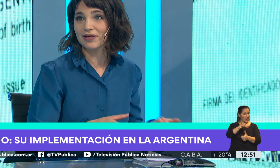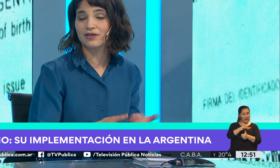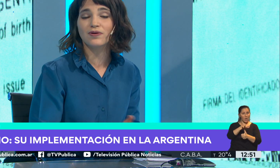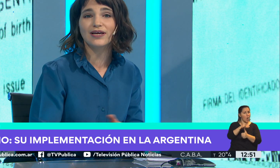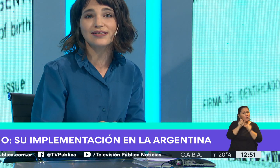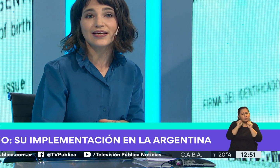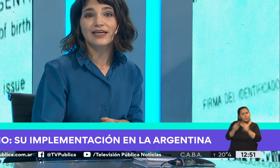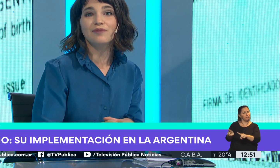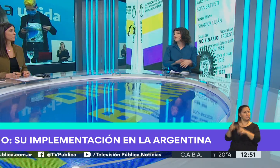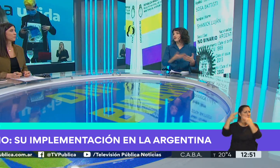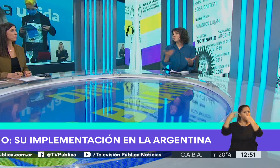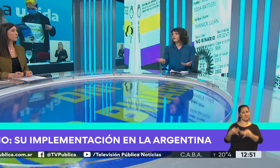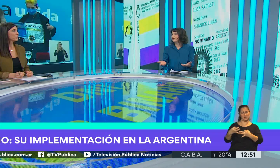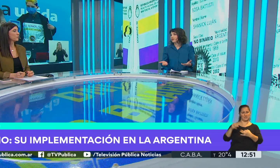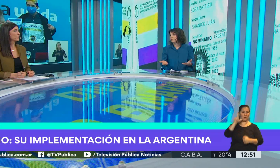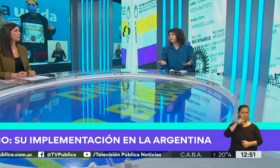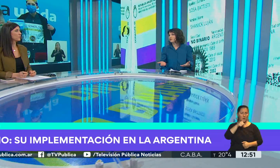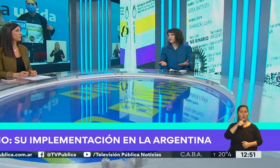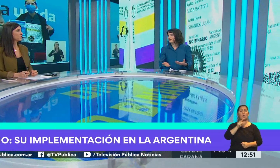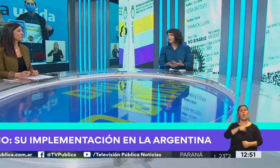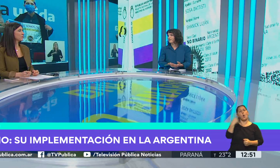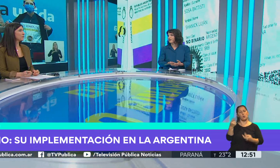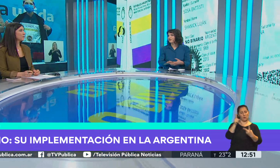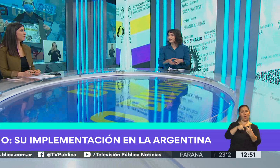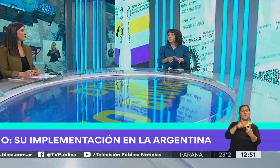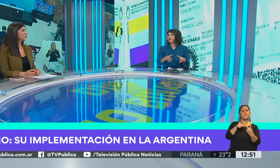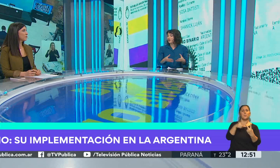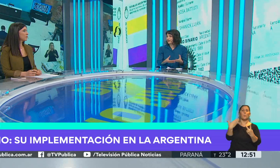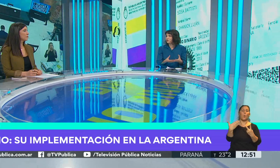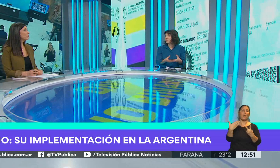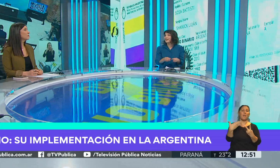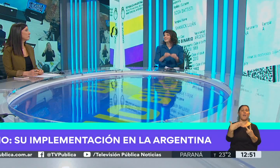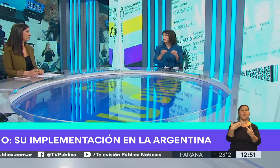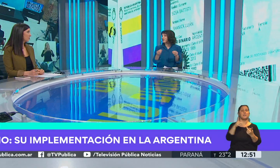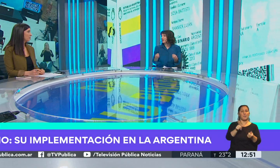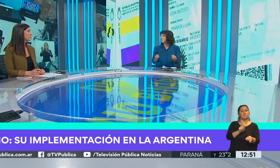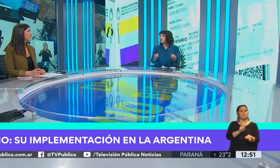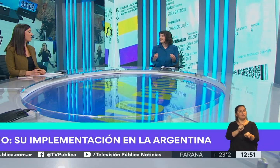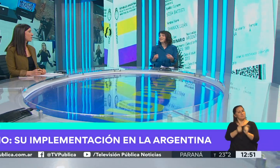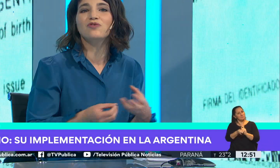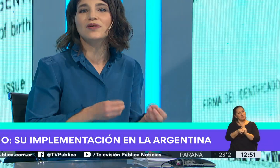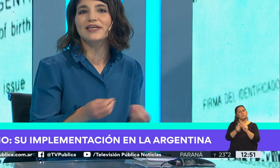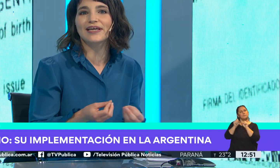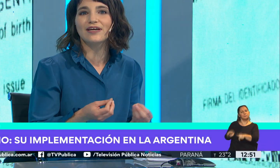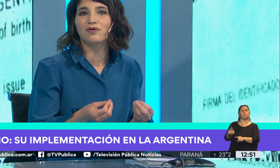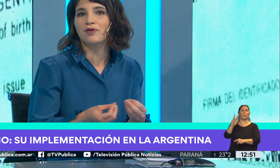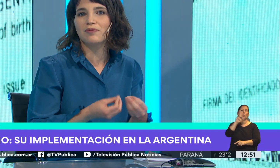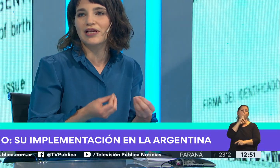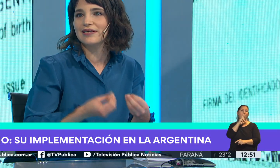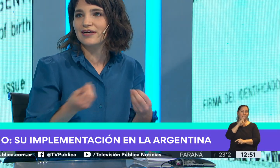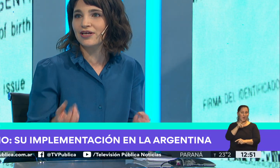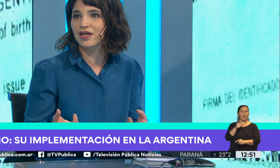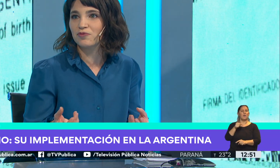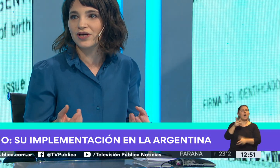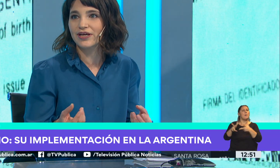características particulares y bueno, en otra posibilidad tiene que ver con que se adecúe a la categoría de mujer, teniendo en cuenta que cuando hablamos de